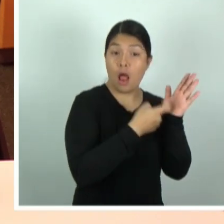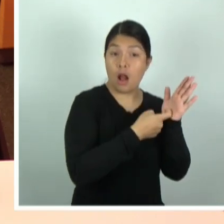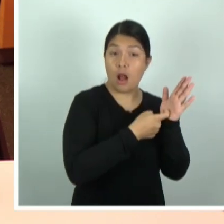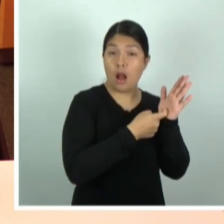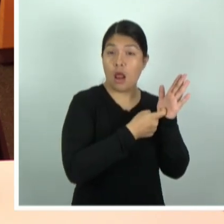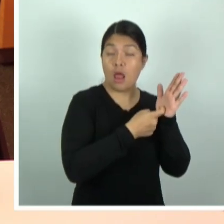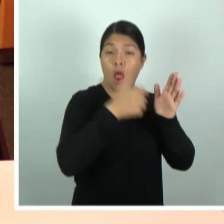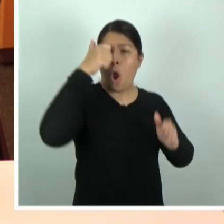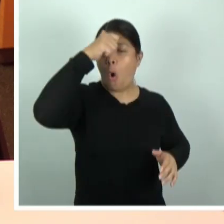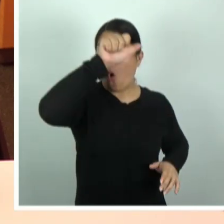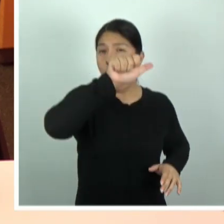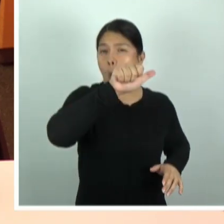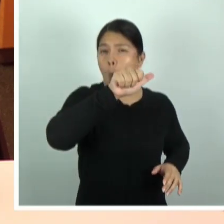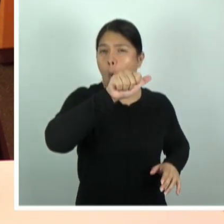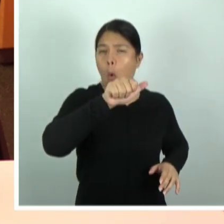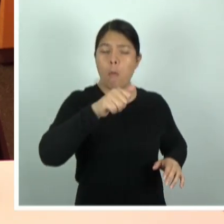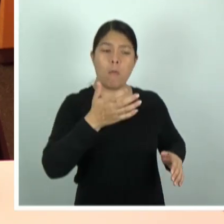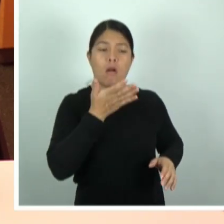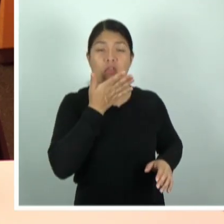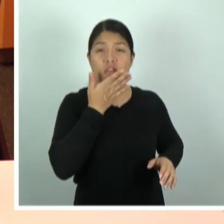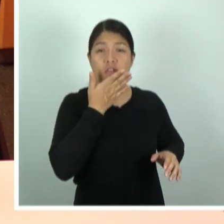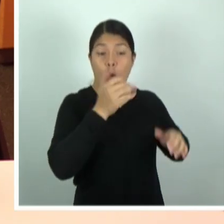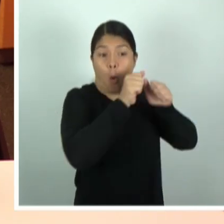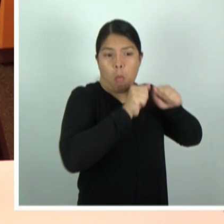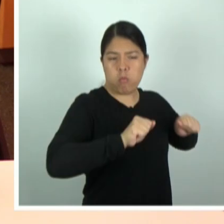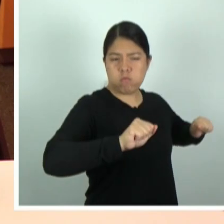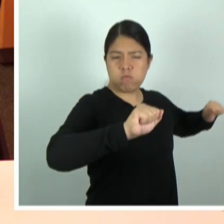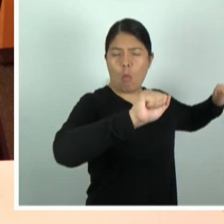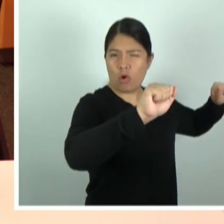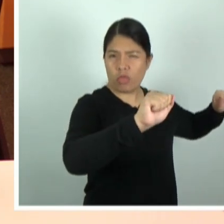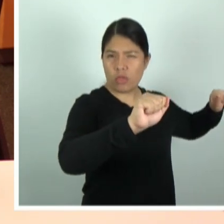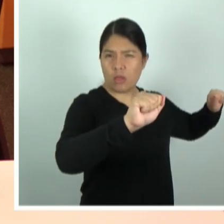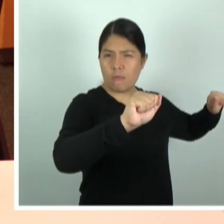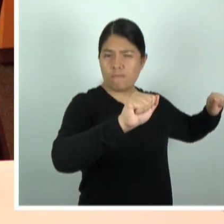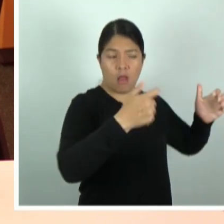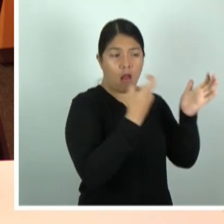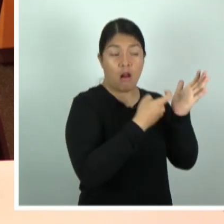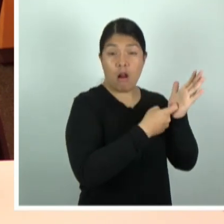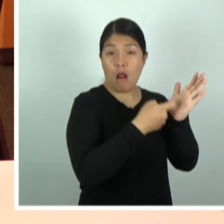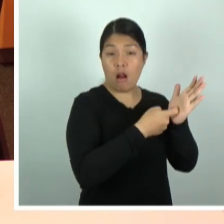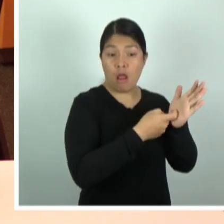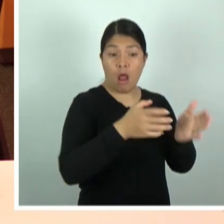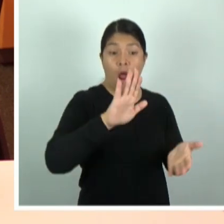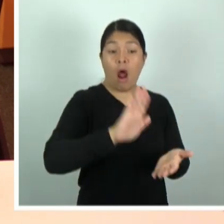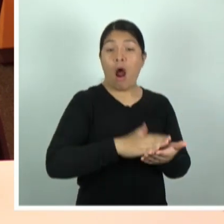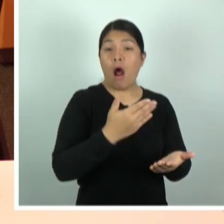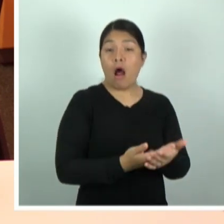Moisés iba hasta la muerte. Detrás de la muerte, ahí la ley